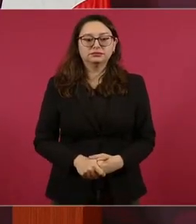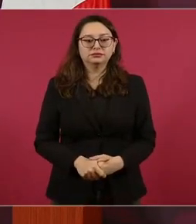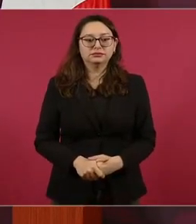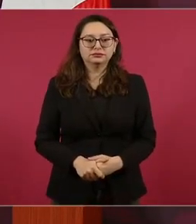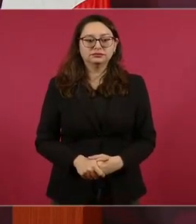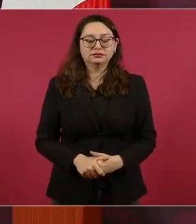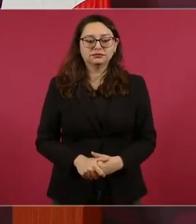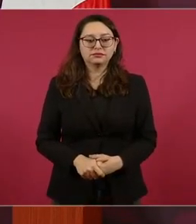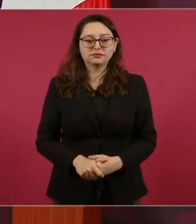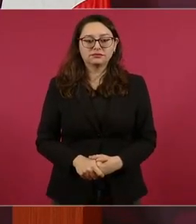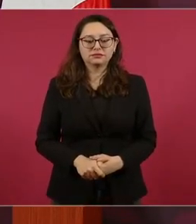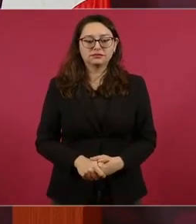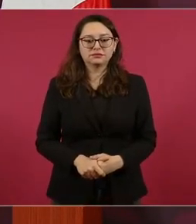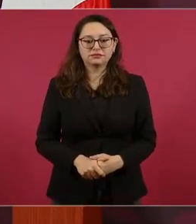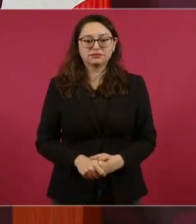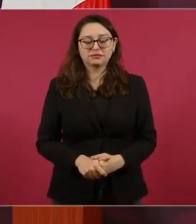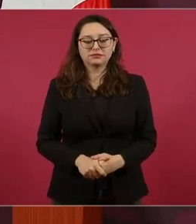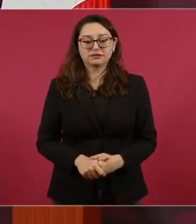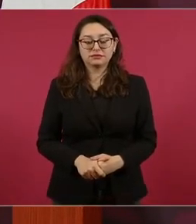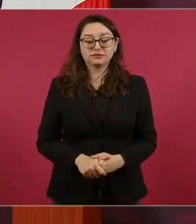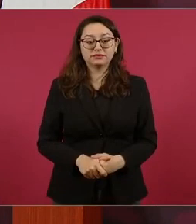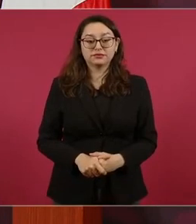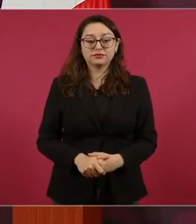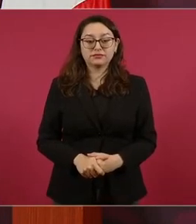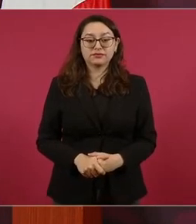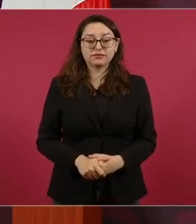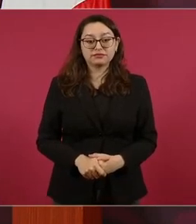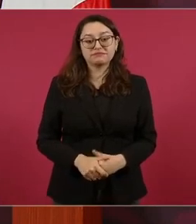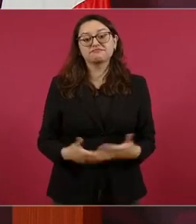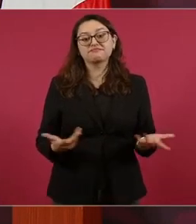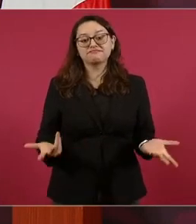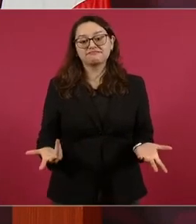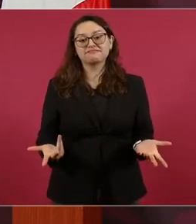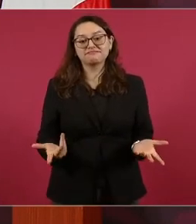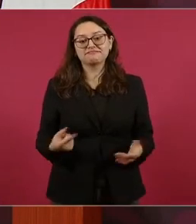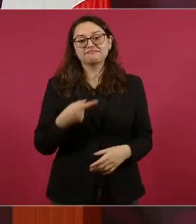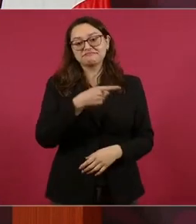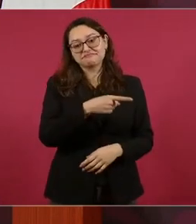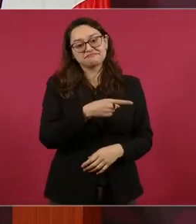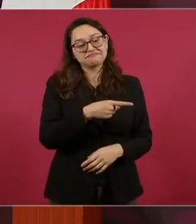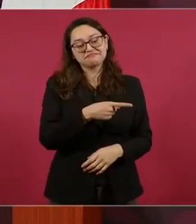deporte y este fue el que nos